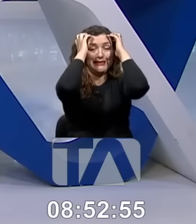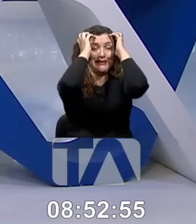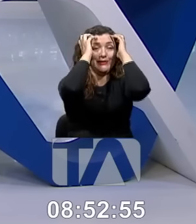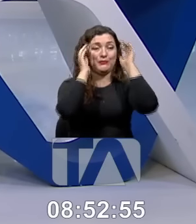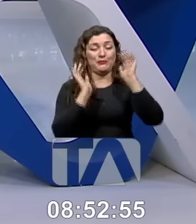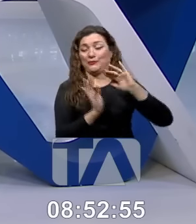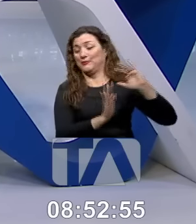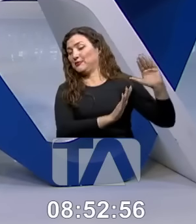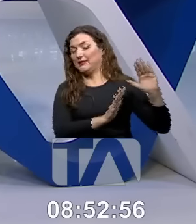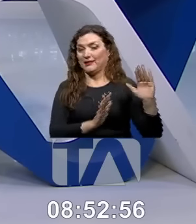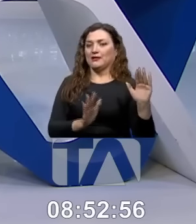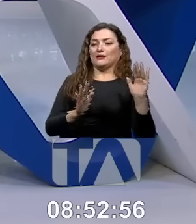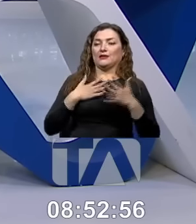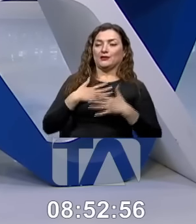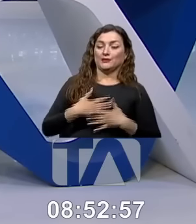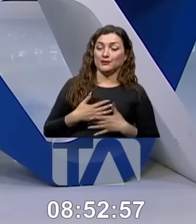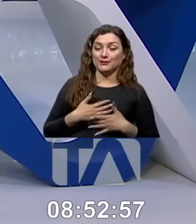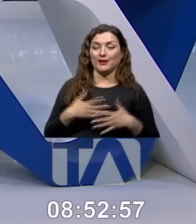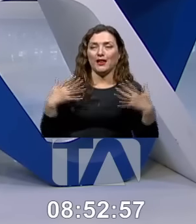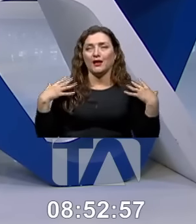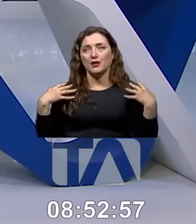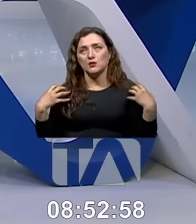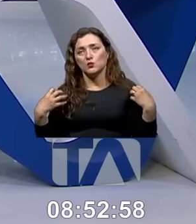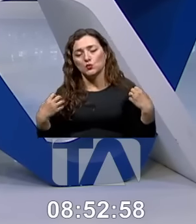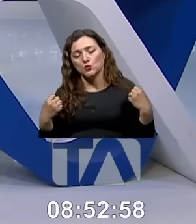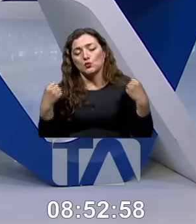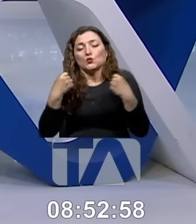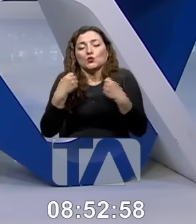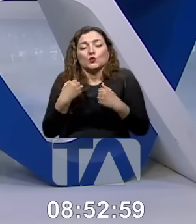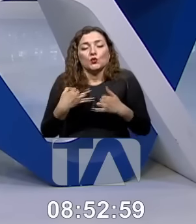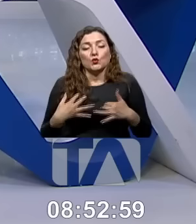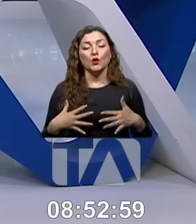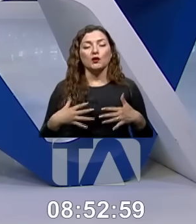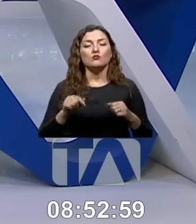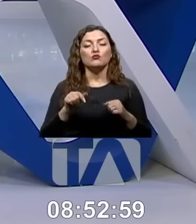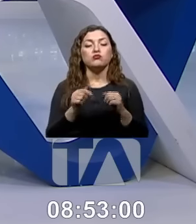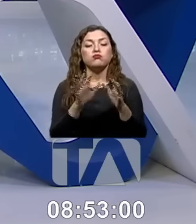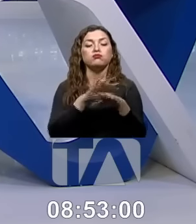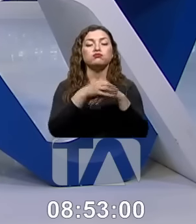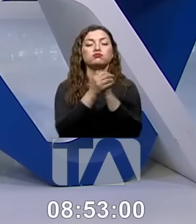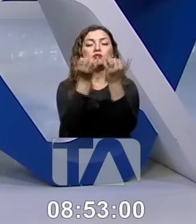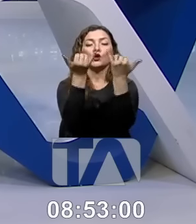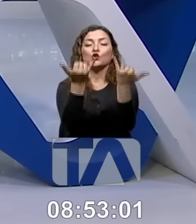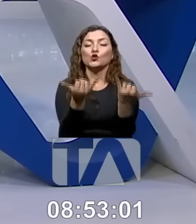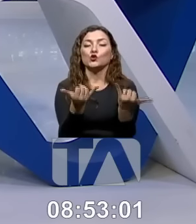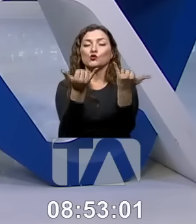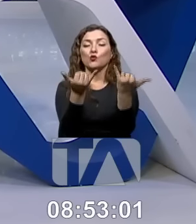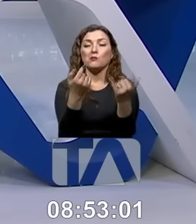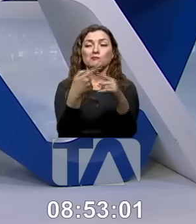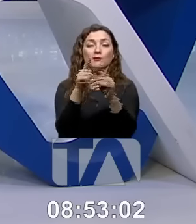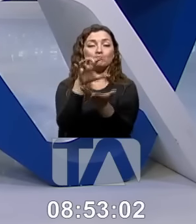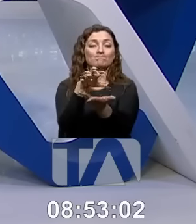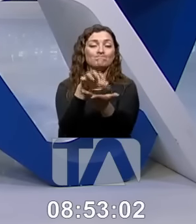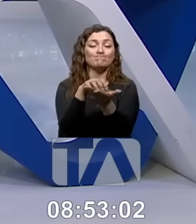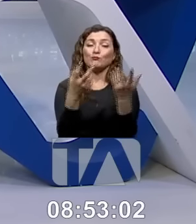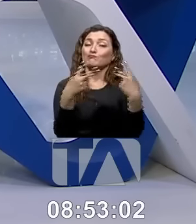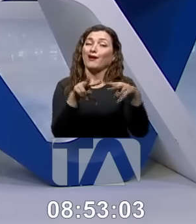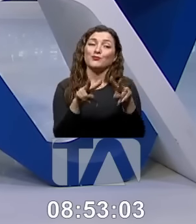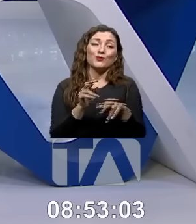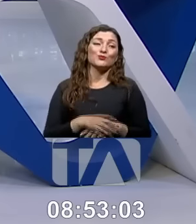de lo que está pasando, de lo que está sucediendo en nuestro país, pero además también aprovechar estos espacios que tenemos aquí en la ciudad capital y que seguro en muchas de las provincias también hay